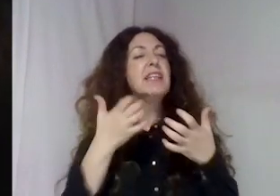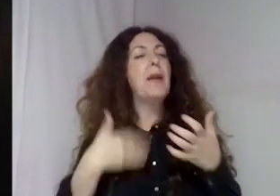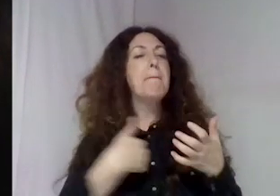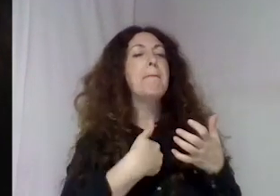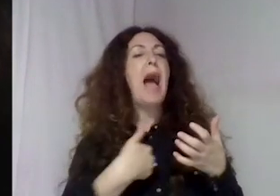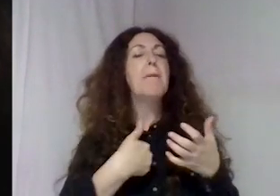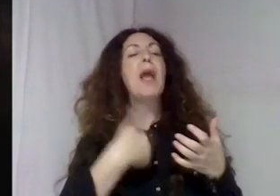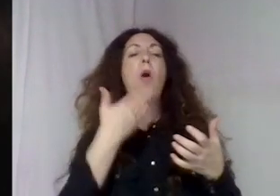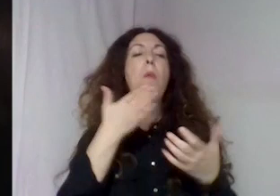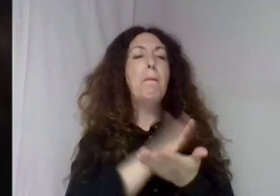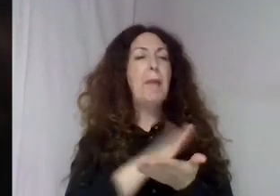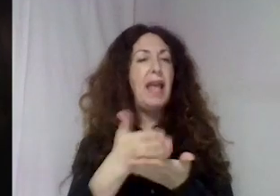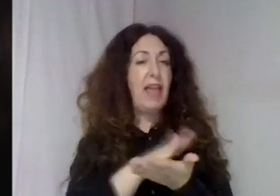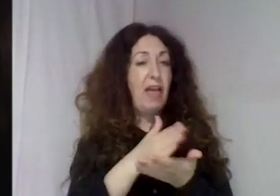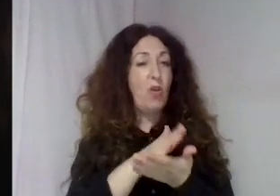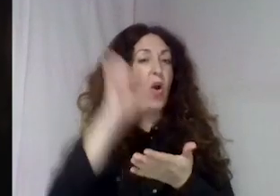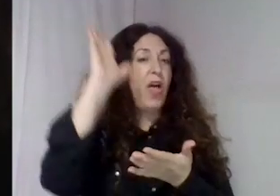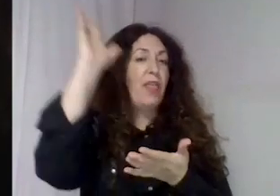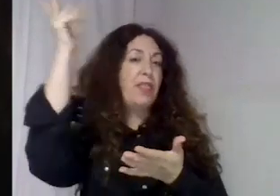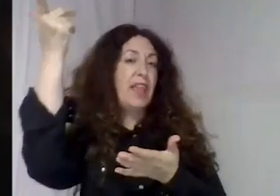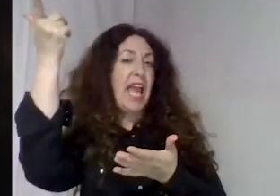¿Más preguntas?